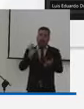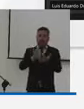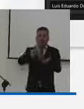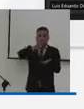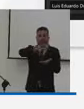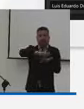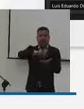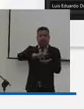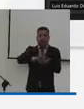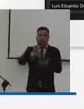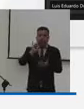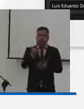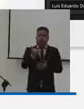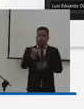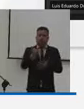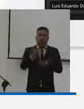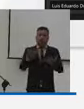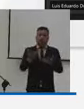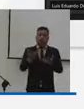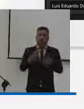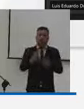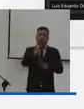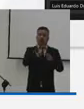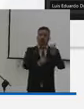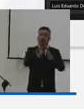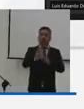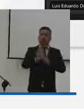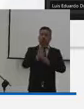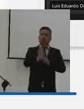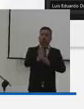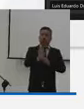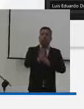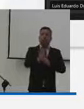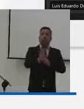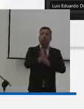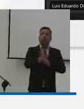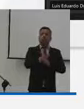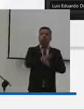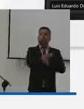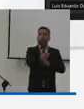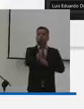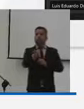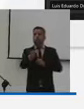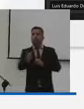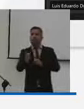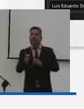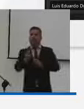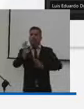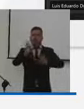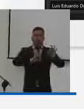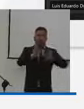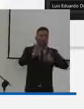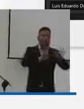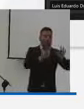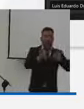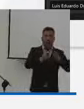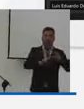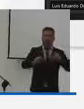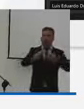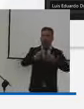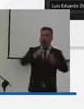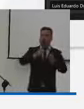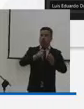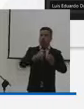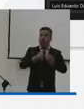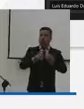participación por parte de las personas que están organizadas a nivel